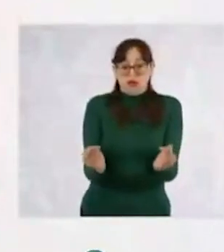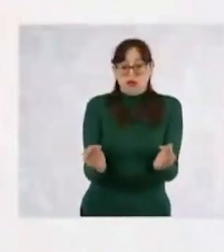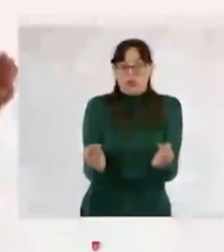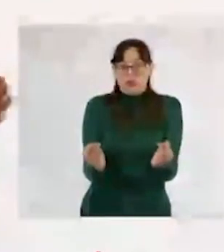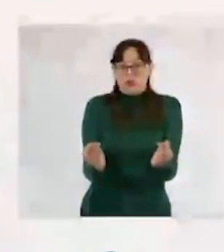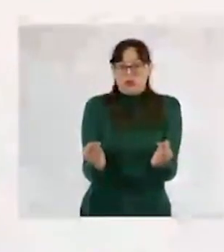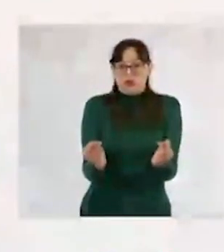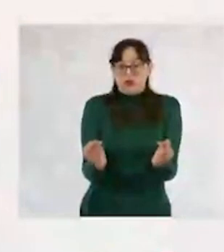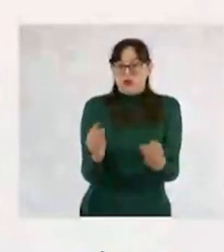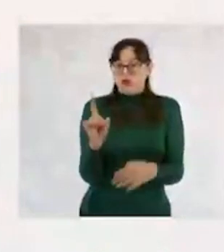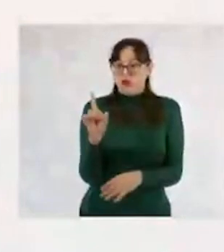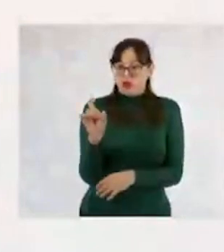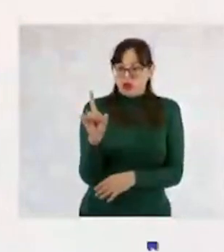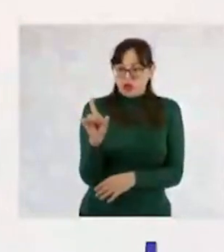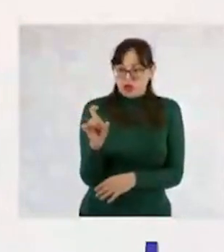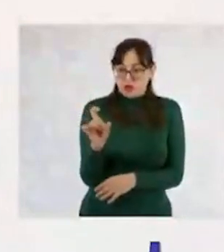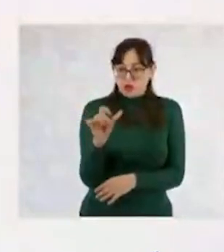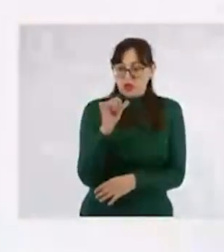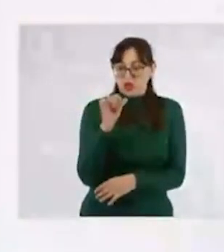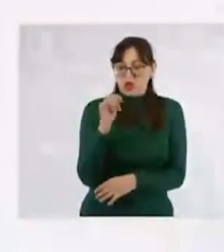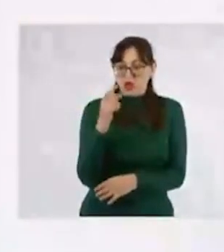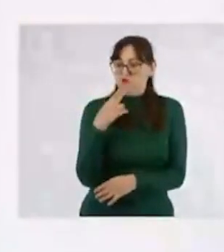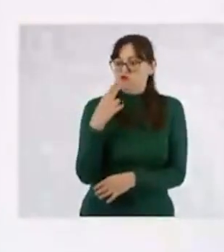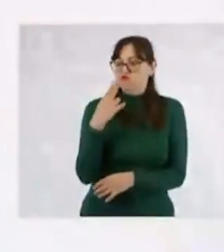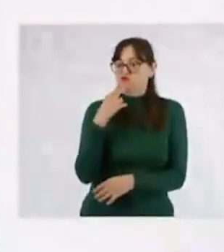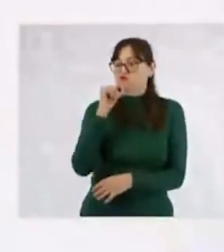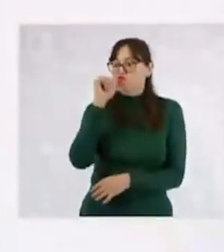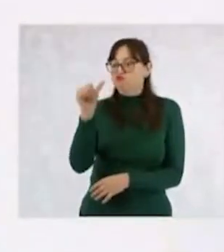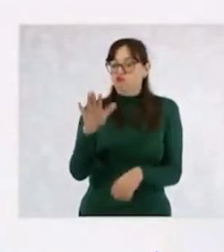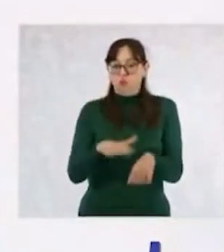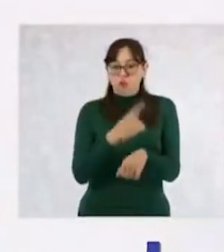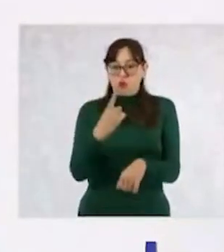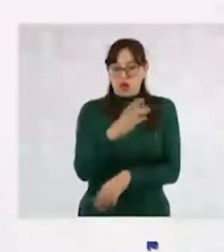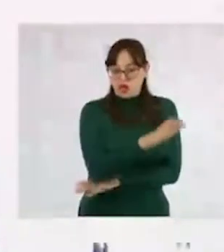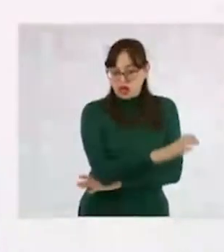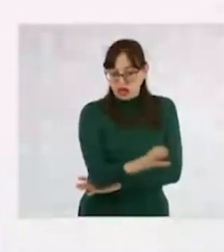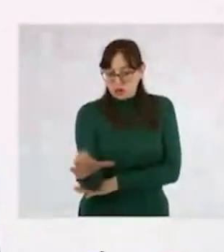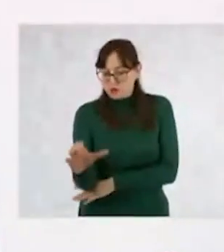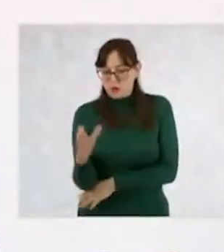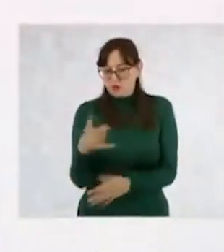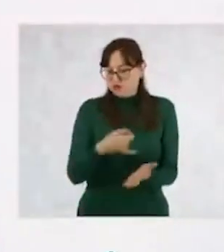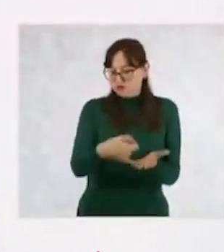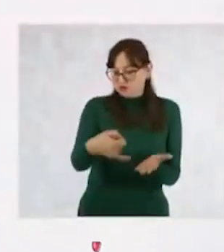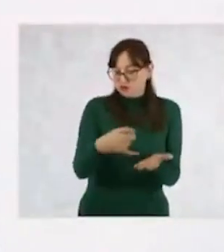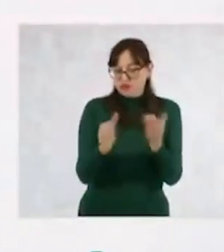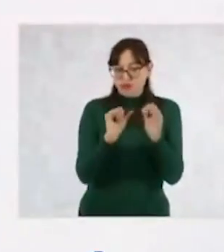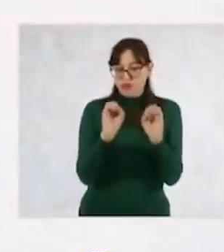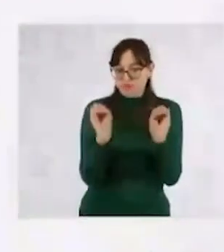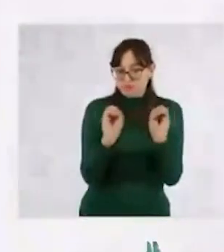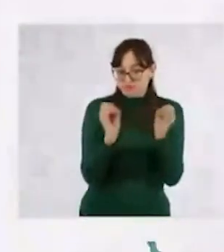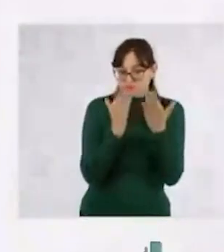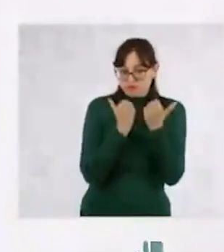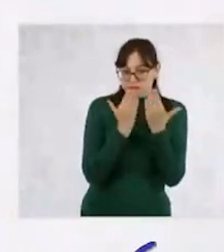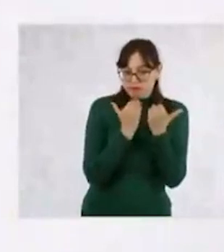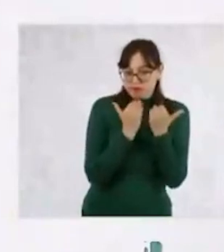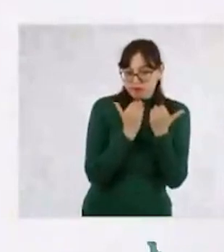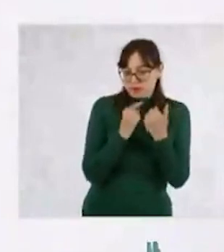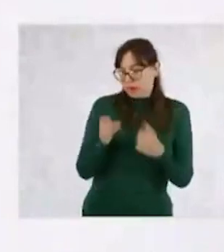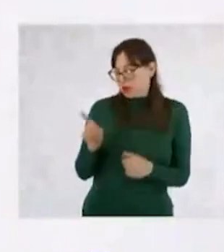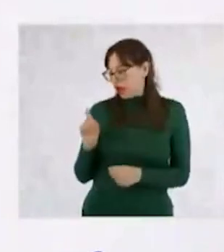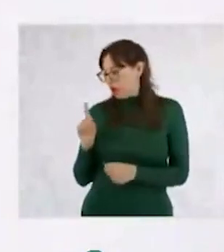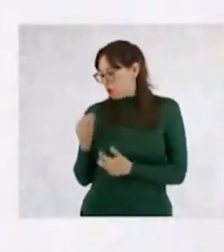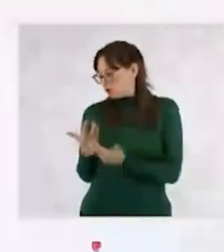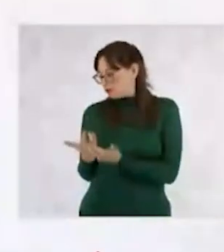perder Estados Unidos a México este tratado o este parte importante de la relación comercial de Norteamérica